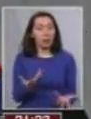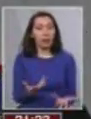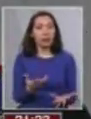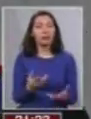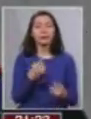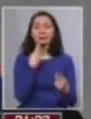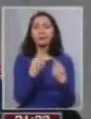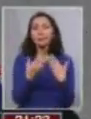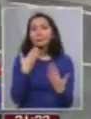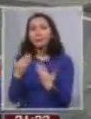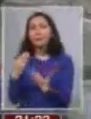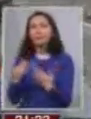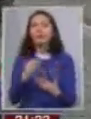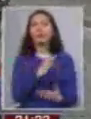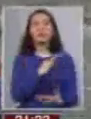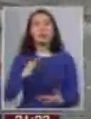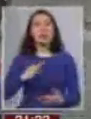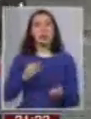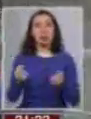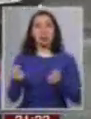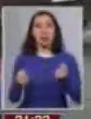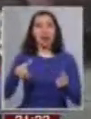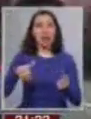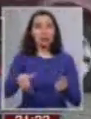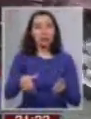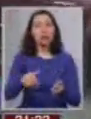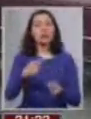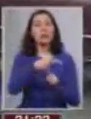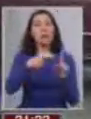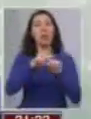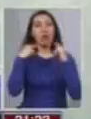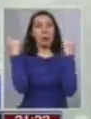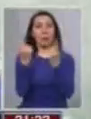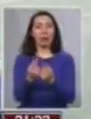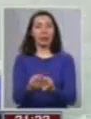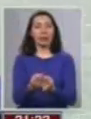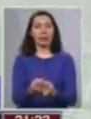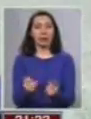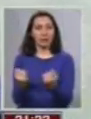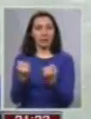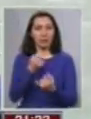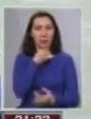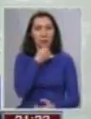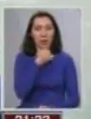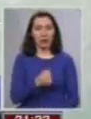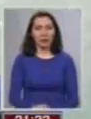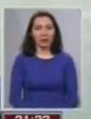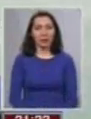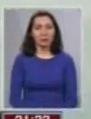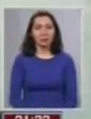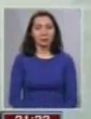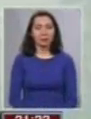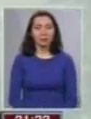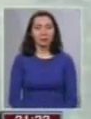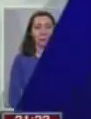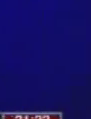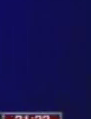las conversaciones con los ministerios de Transportes y Medio Ambiente. Rodrigo Sánchez, CNN Chile.